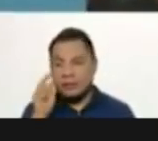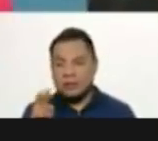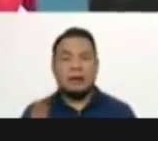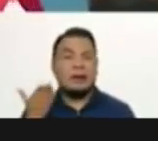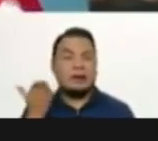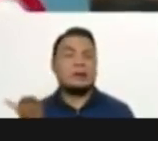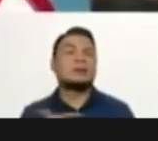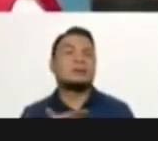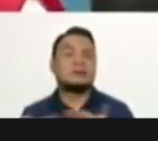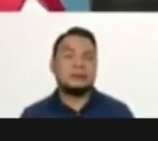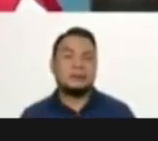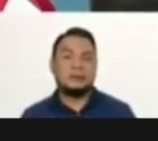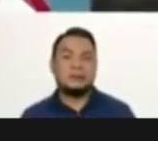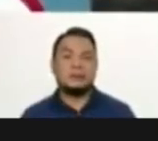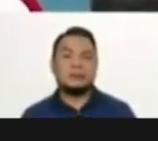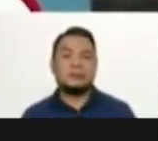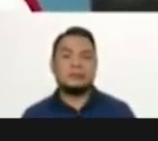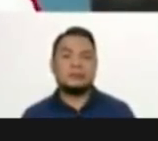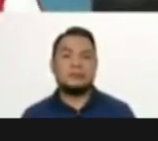al servicio de nosotros.